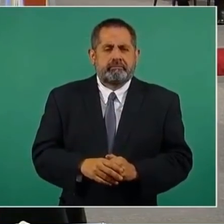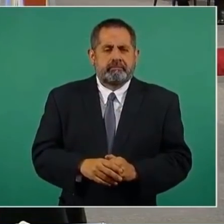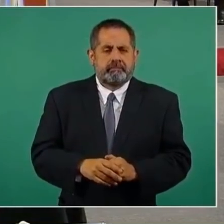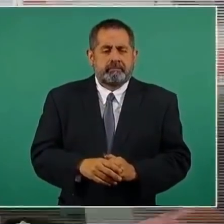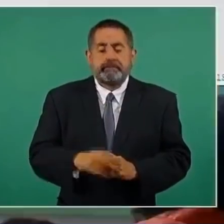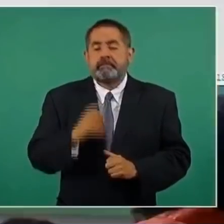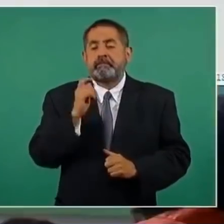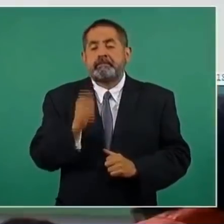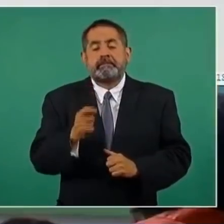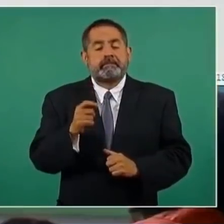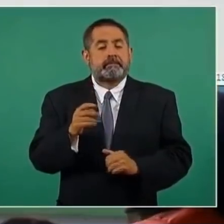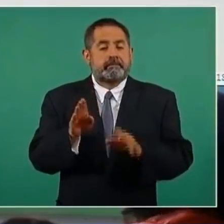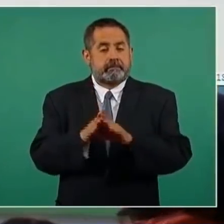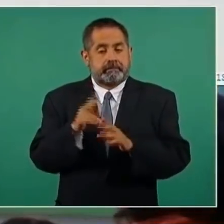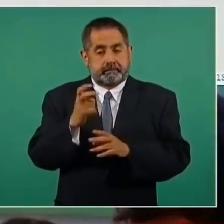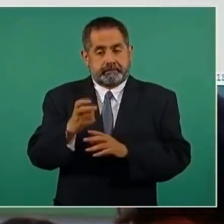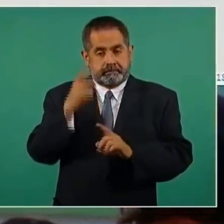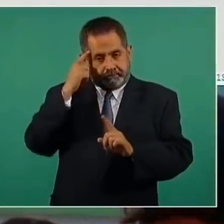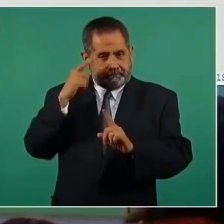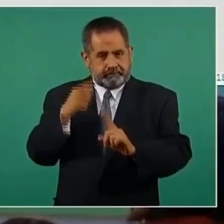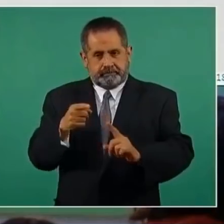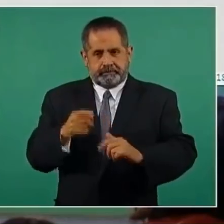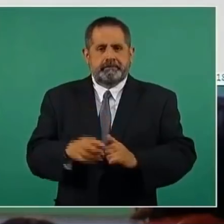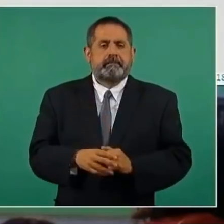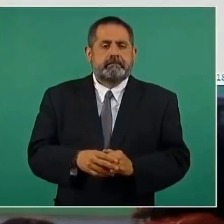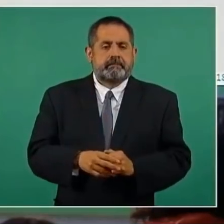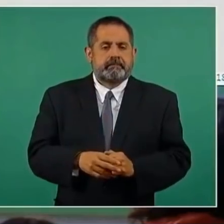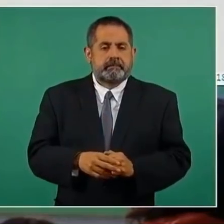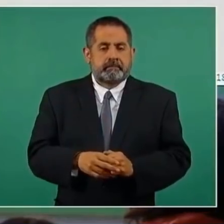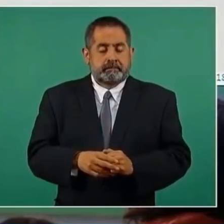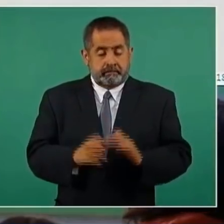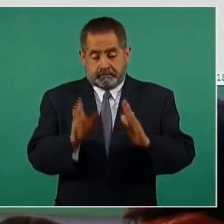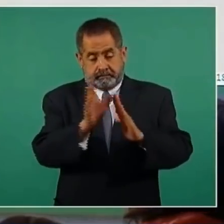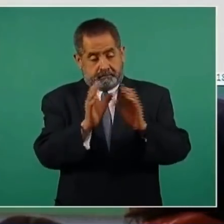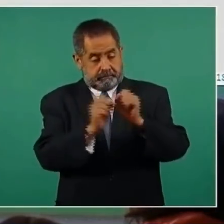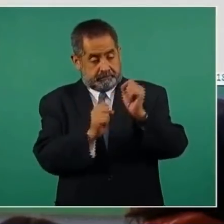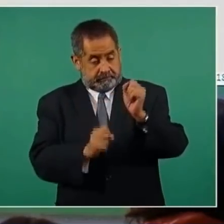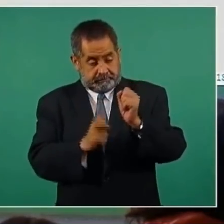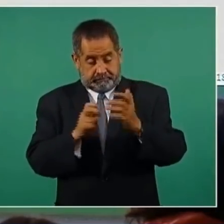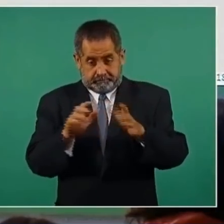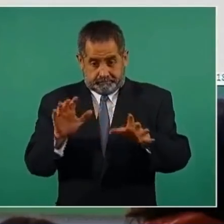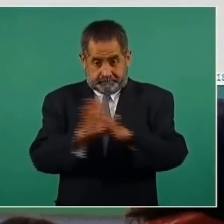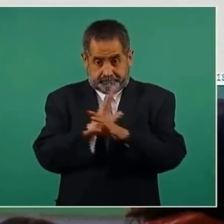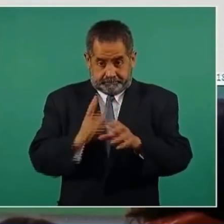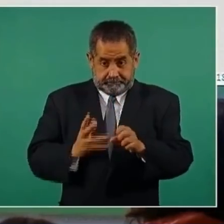Y no solo es eso, para una reforma a la Constitución,